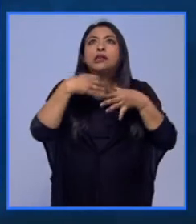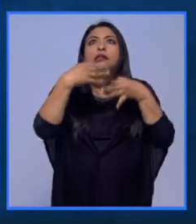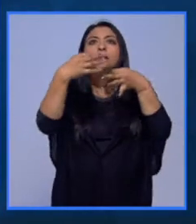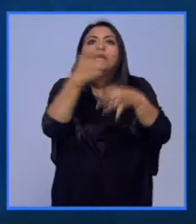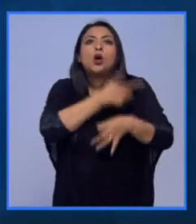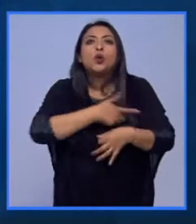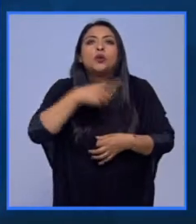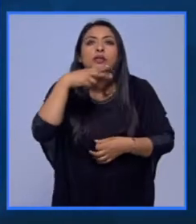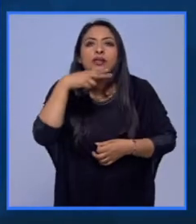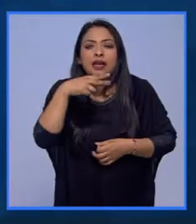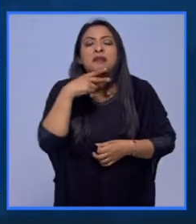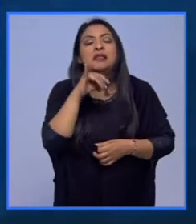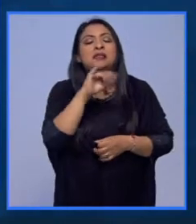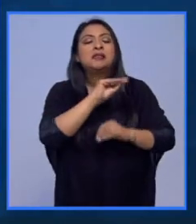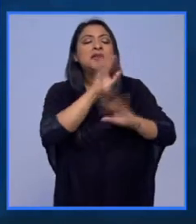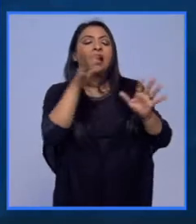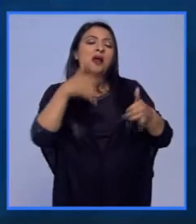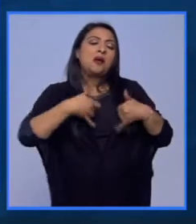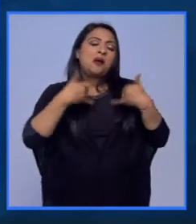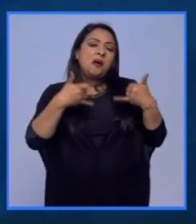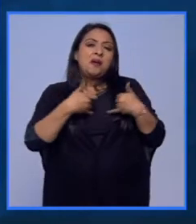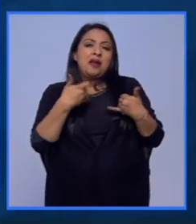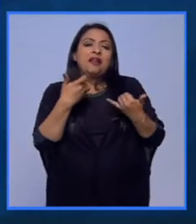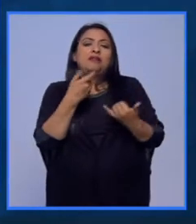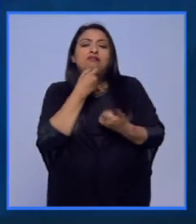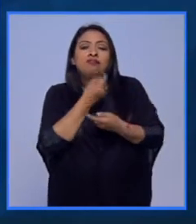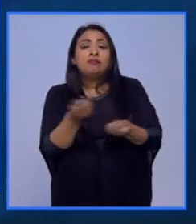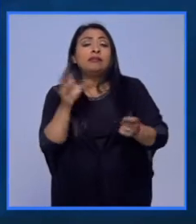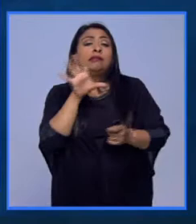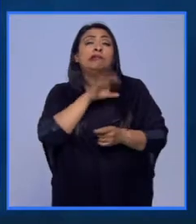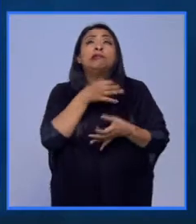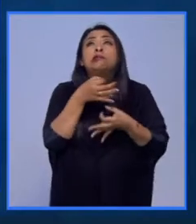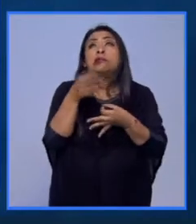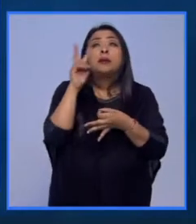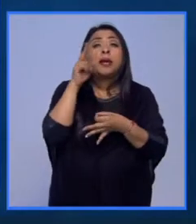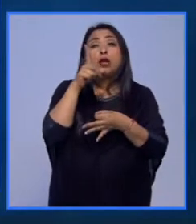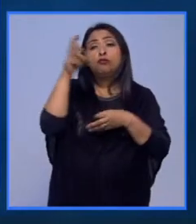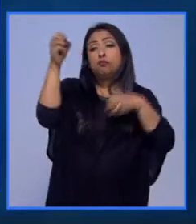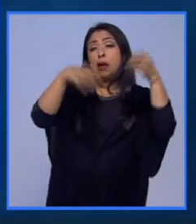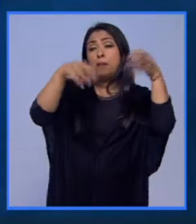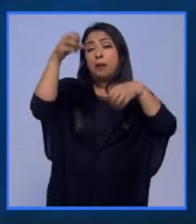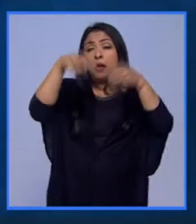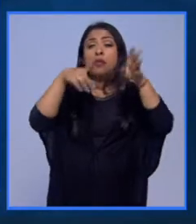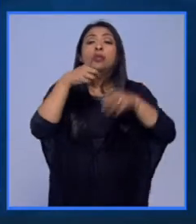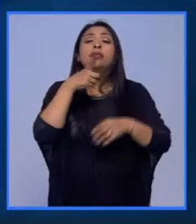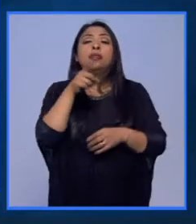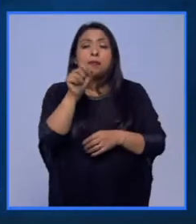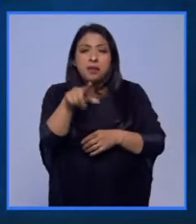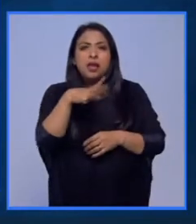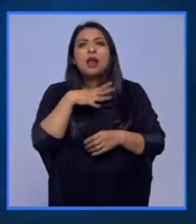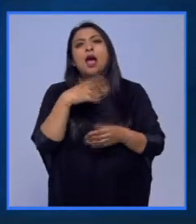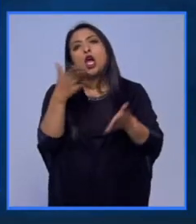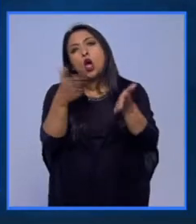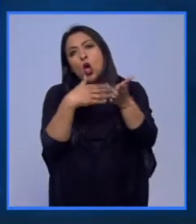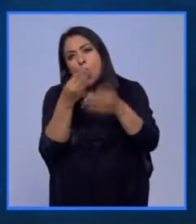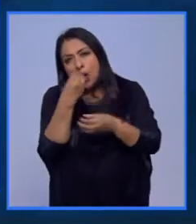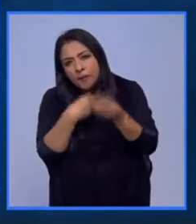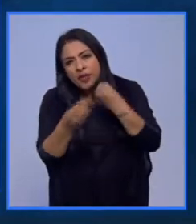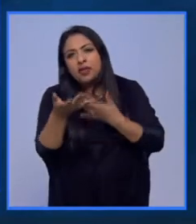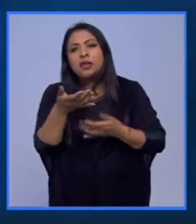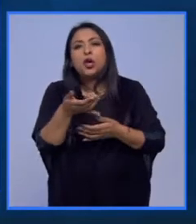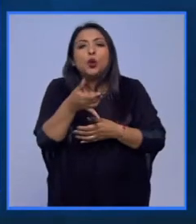atractivas de la Navidad también, ¿no? Claro, para los chicos es una cuestión atractiva, muy festiva. Tenemos también ofertas gastronómicas,